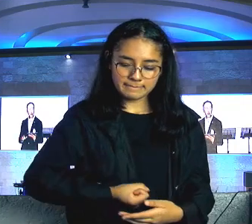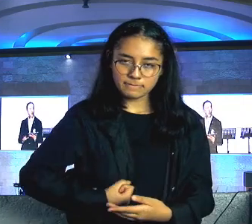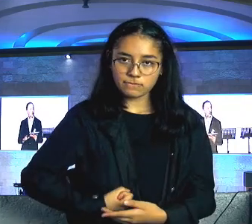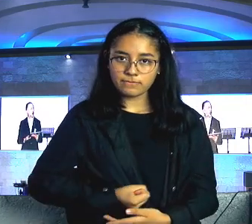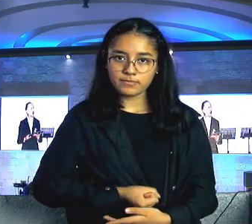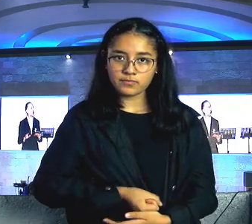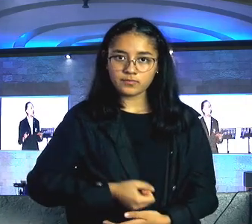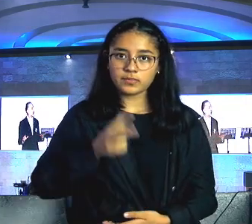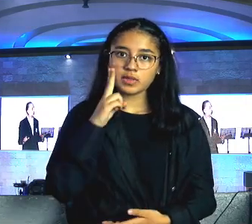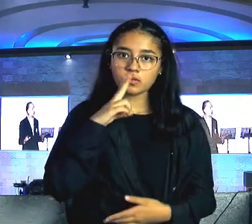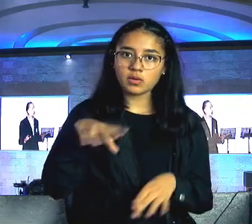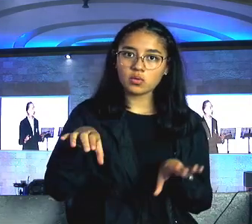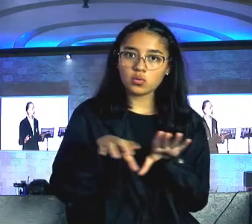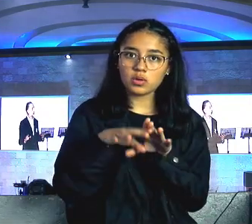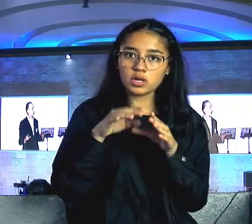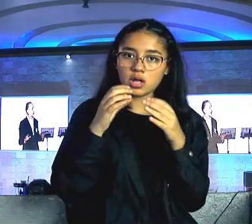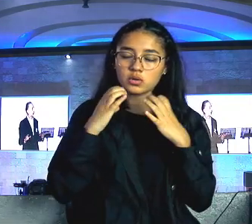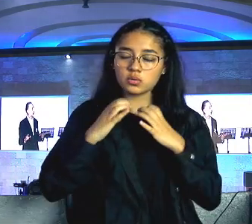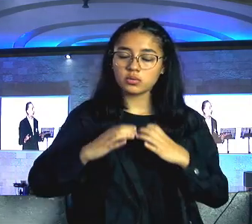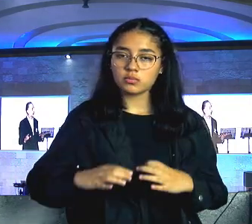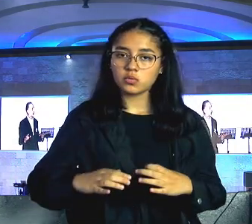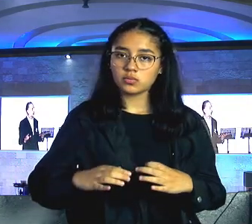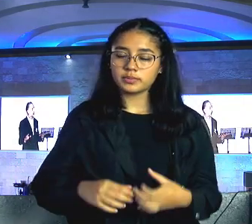cómo está tu cuerpo.